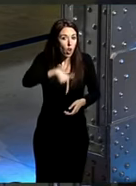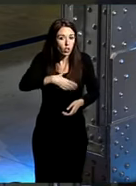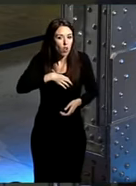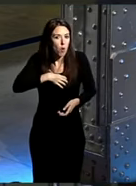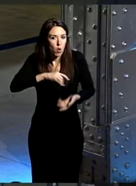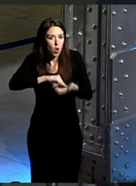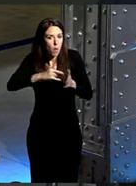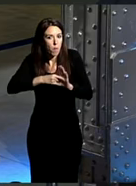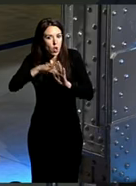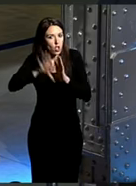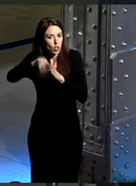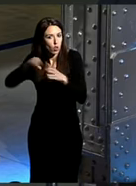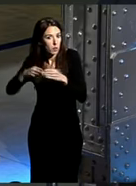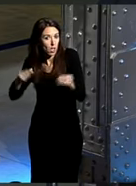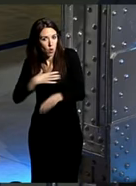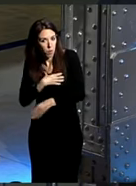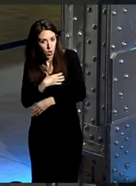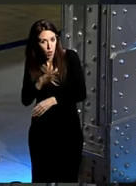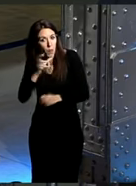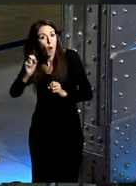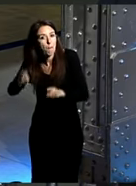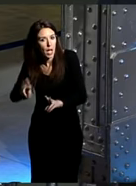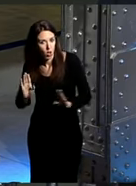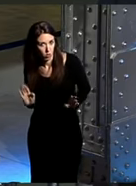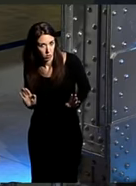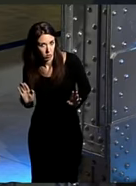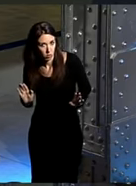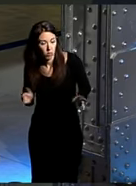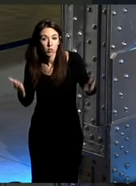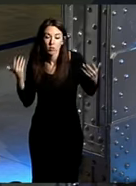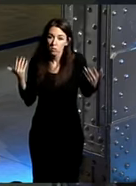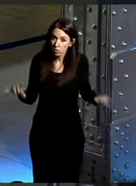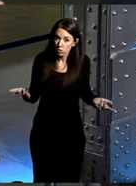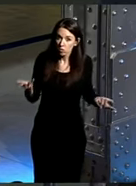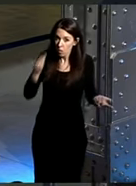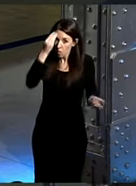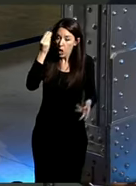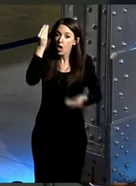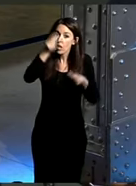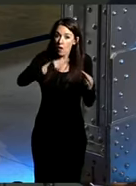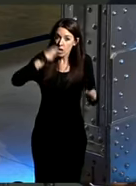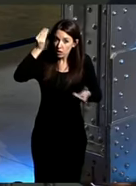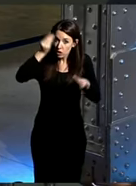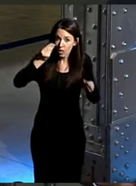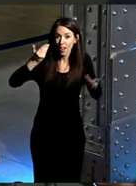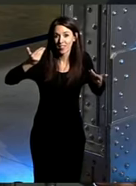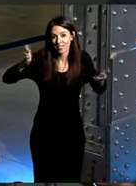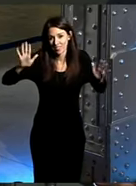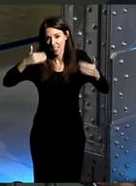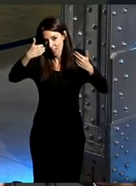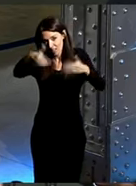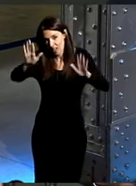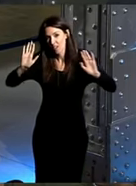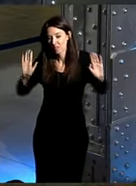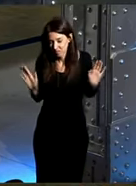podría hacer este proyecto en la universidad, porque ha ido a peor. Entonces creo que es una reflexión que la quiero dejar